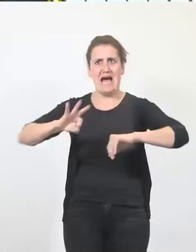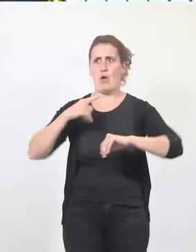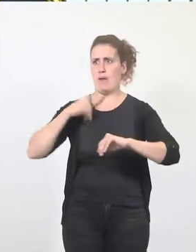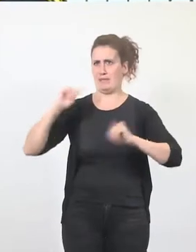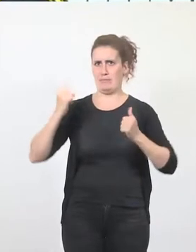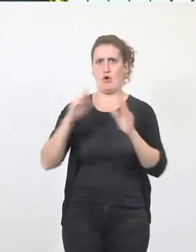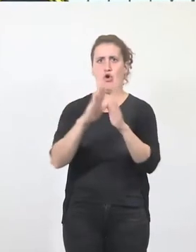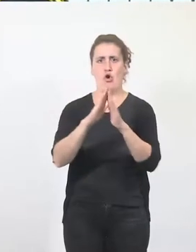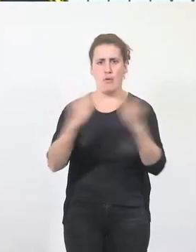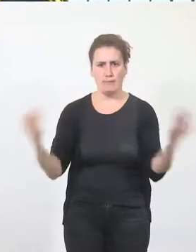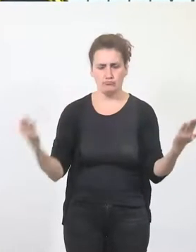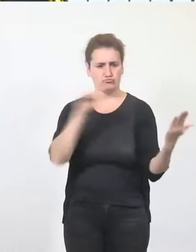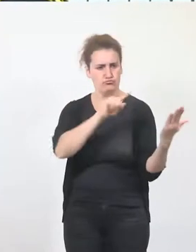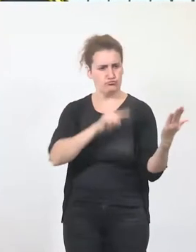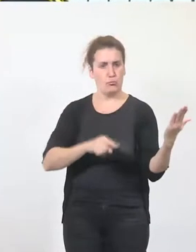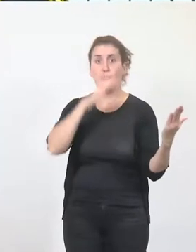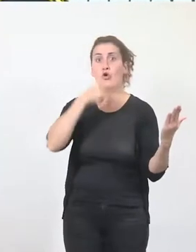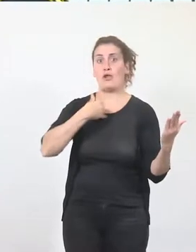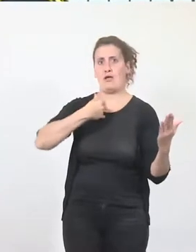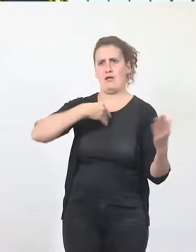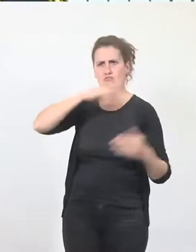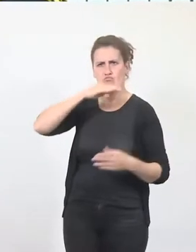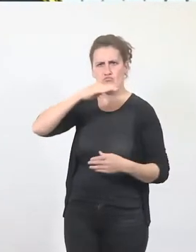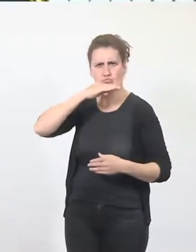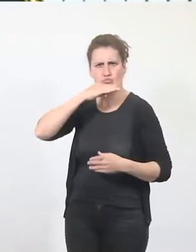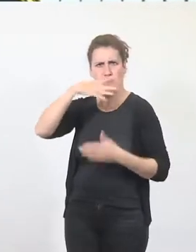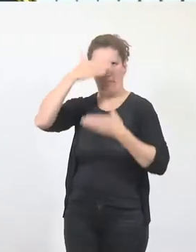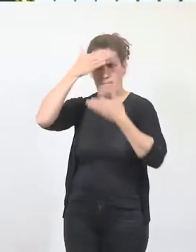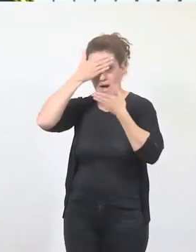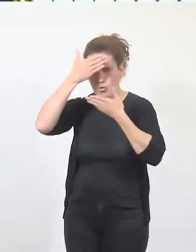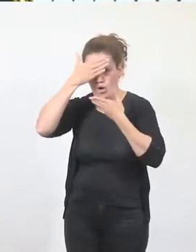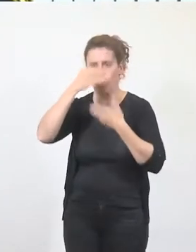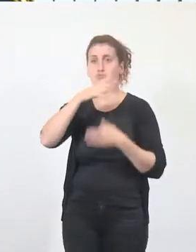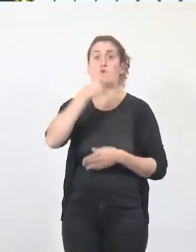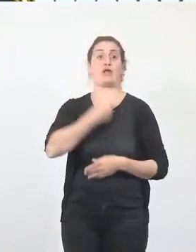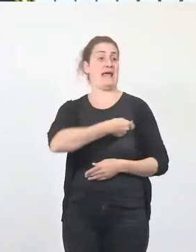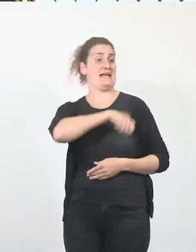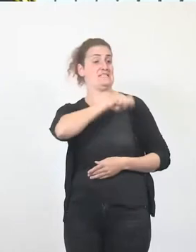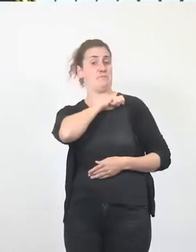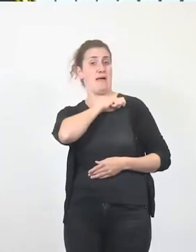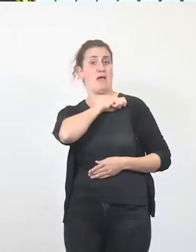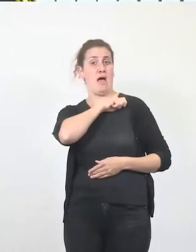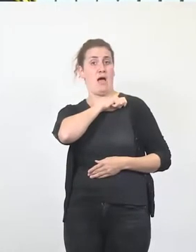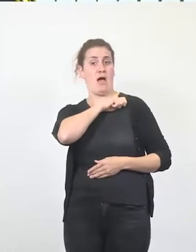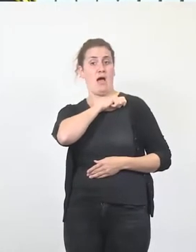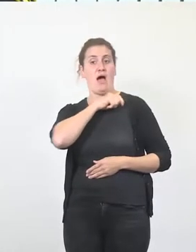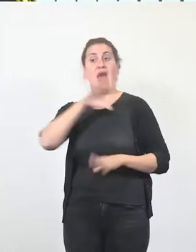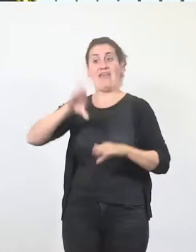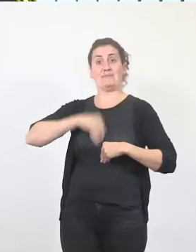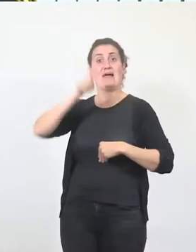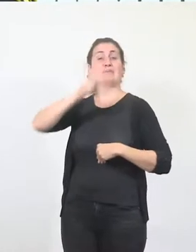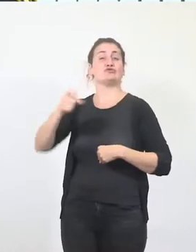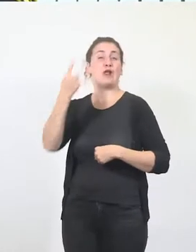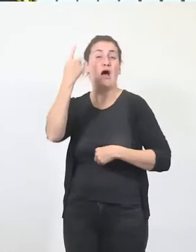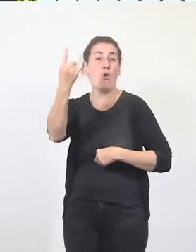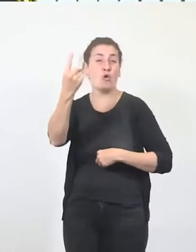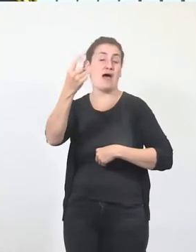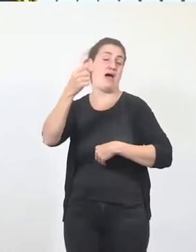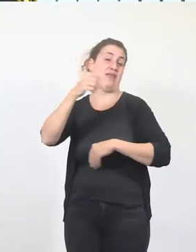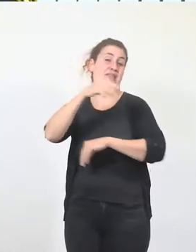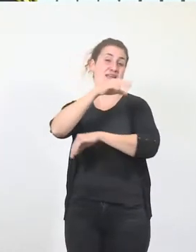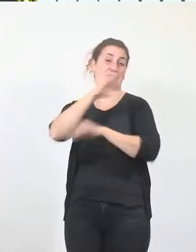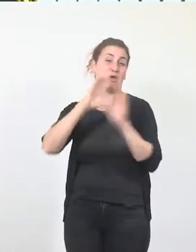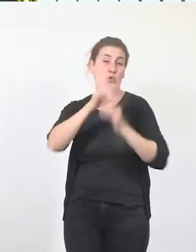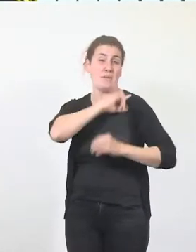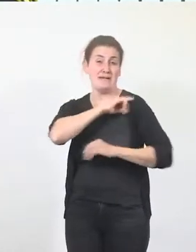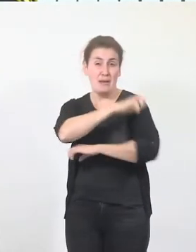de los periódicos por el enfado de Marruecos o el Estado español al haber aceptado a un miembro del Frente Polisario gravemente enfermo en un hospital